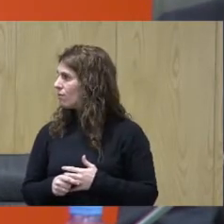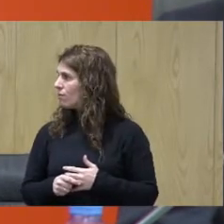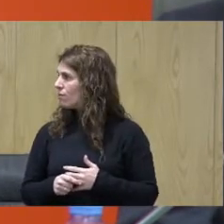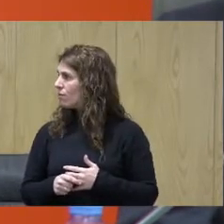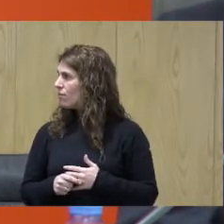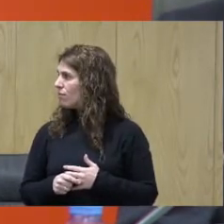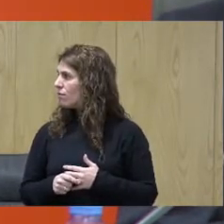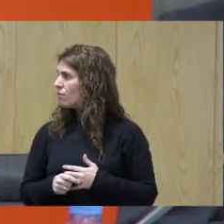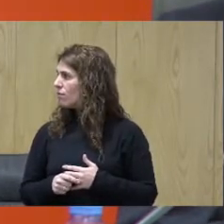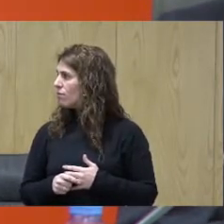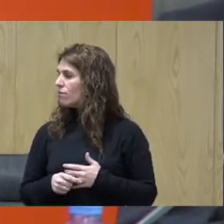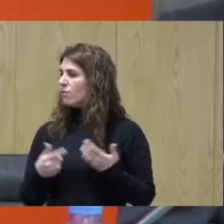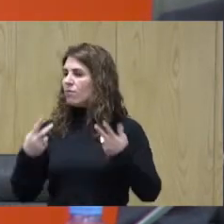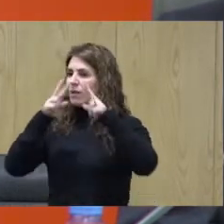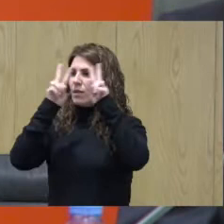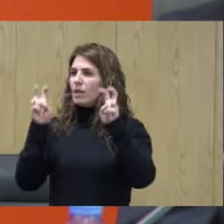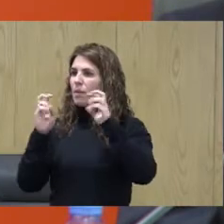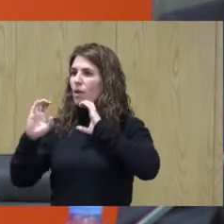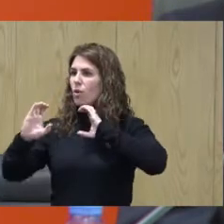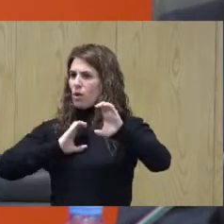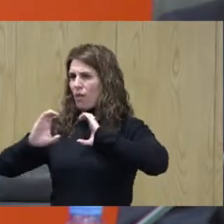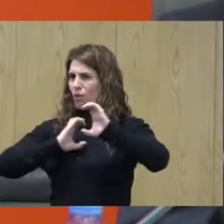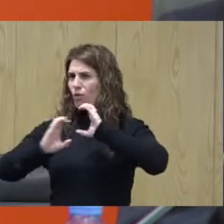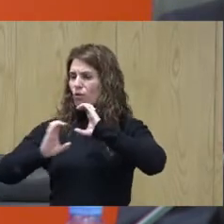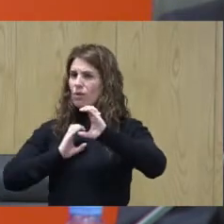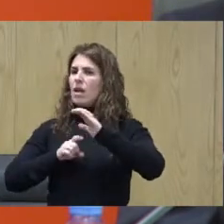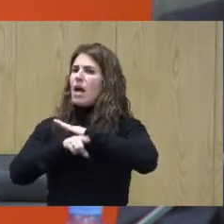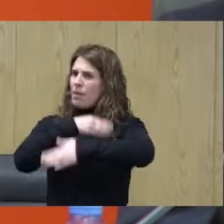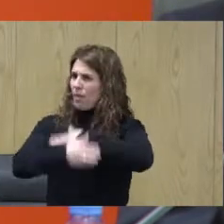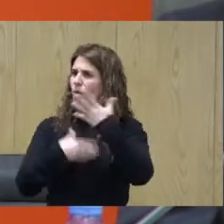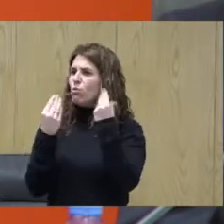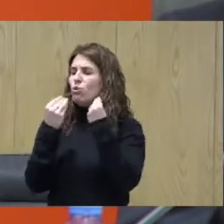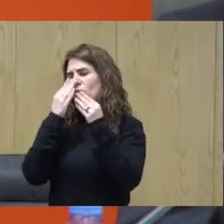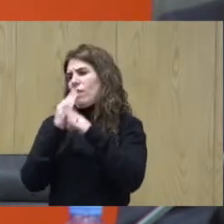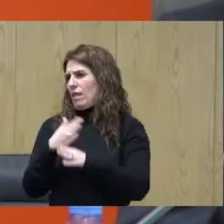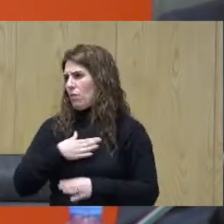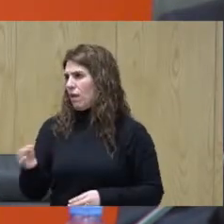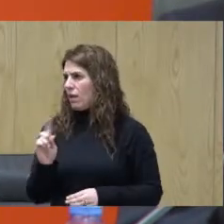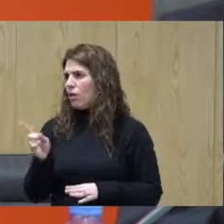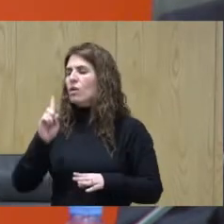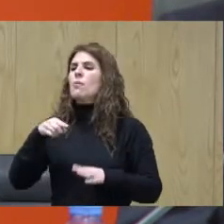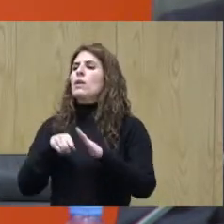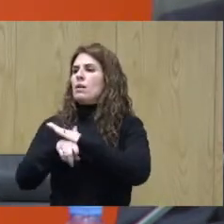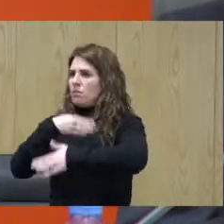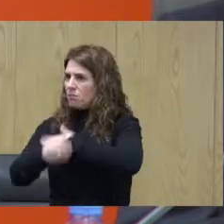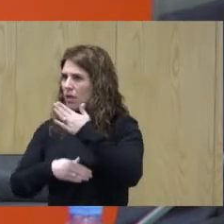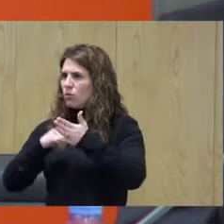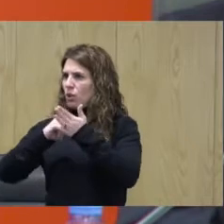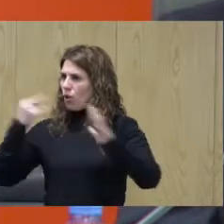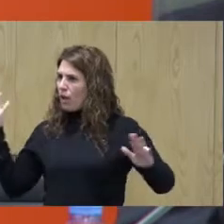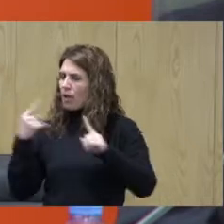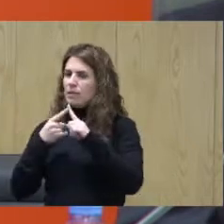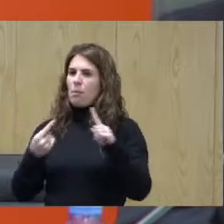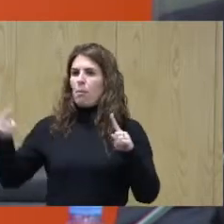En comunicación se ha avanzado mucho, quizás no lo suficiente, en nuevas tecnologías, en pictogramas. Pues